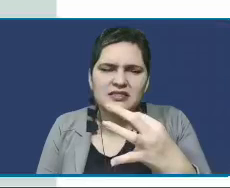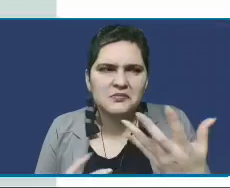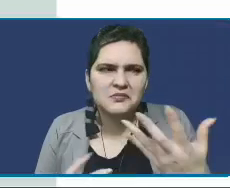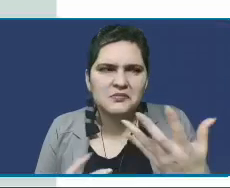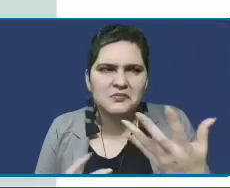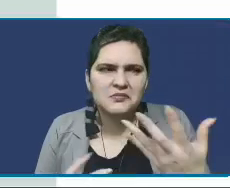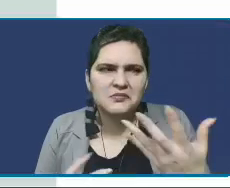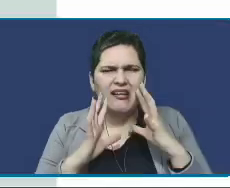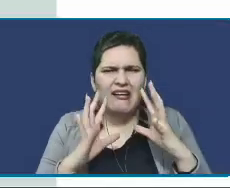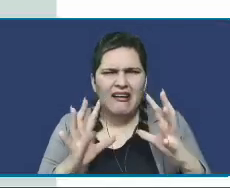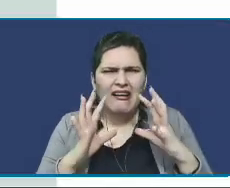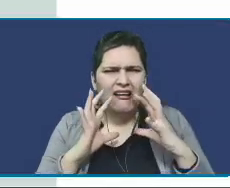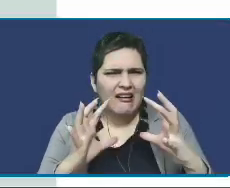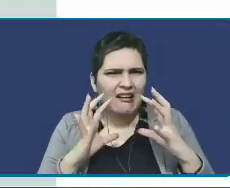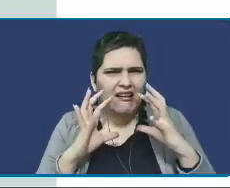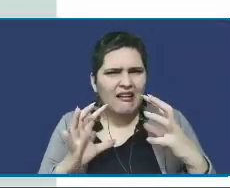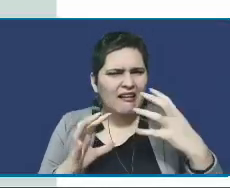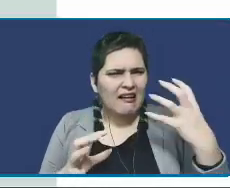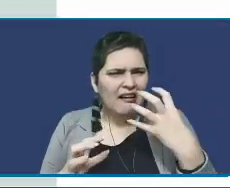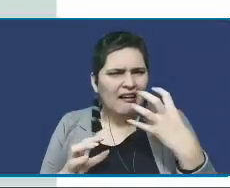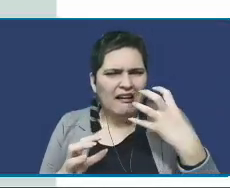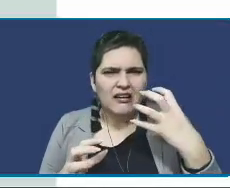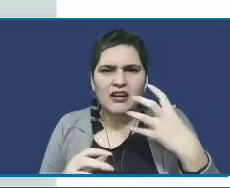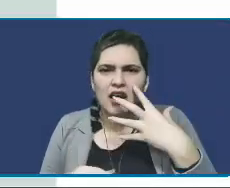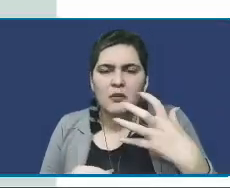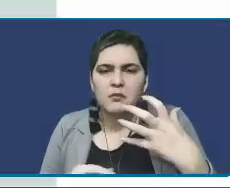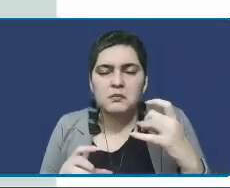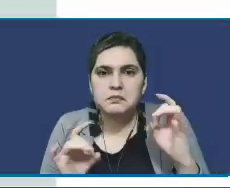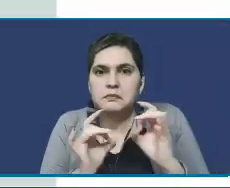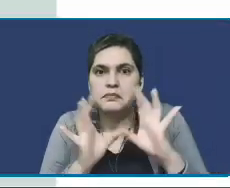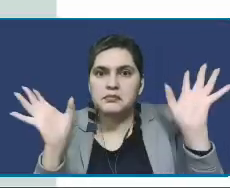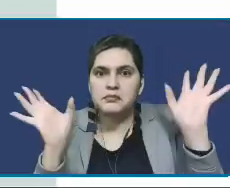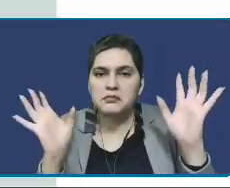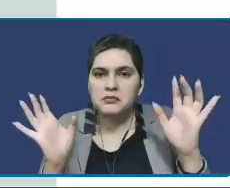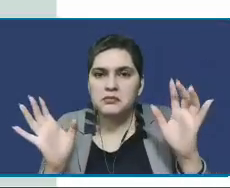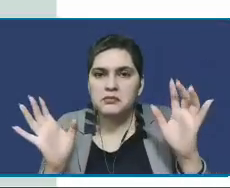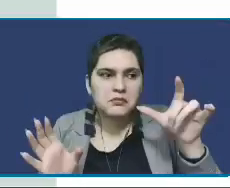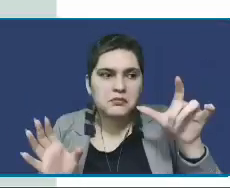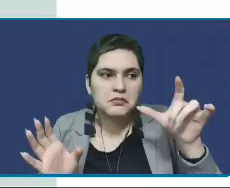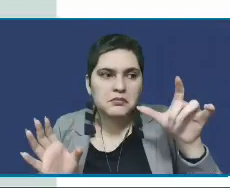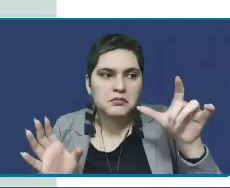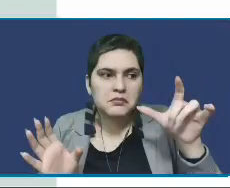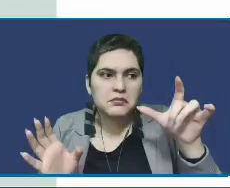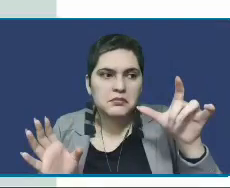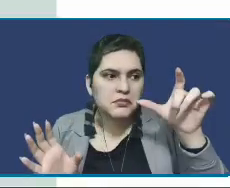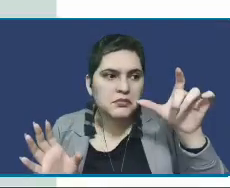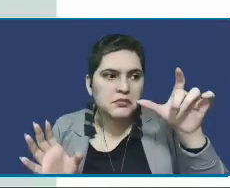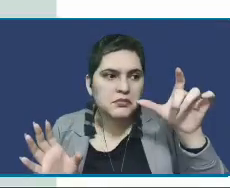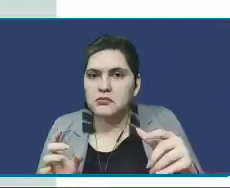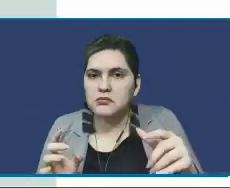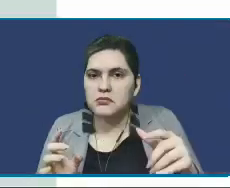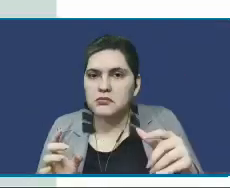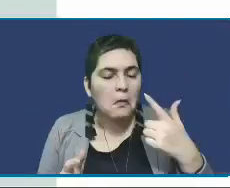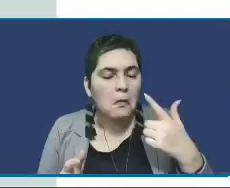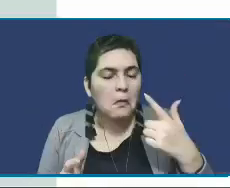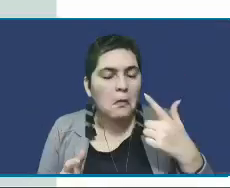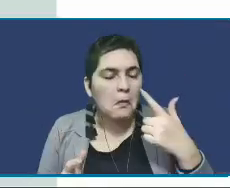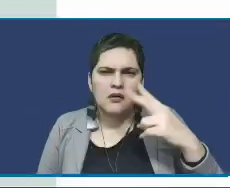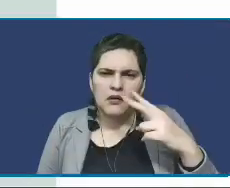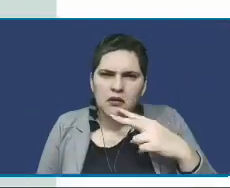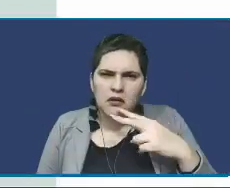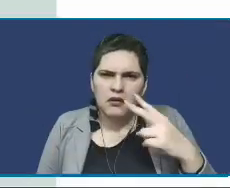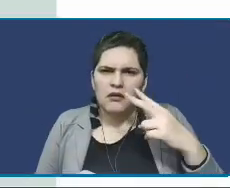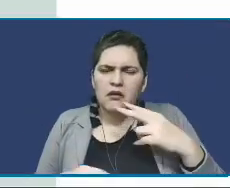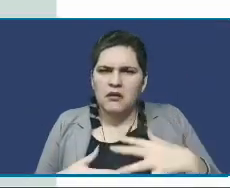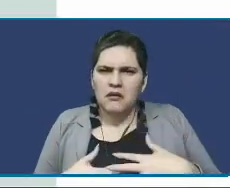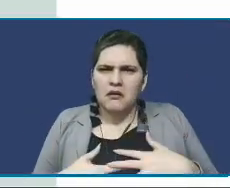en forma inesperada o en situaciones donde no estaba presente el grito antes, empezar a sollozar sin razón,